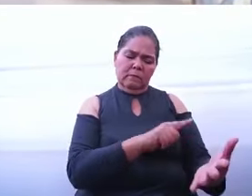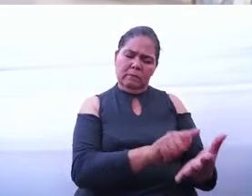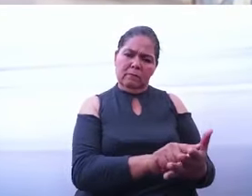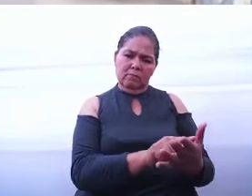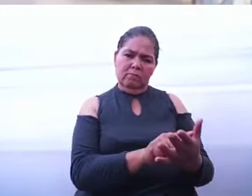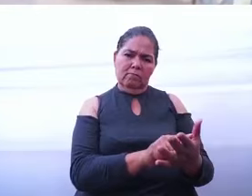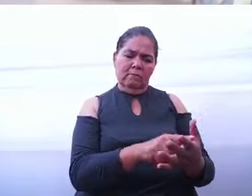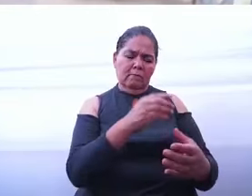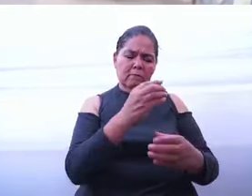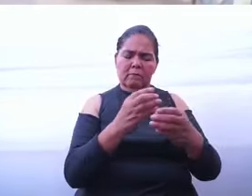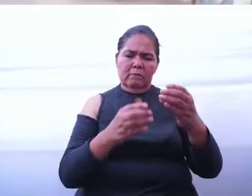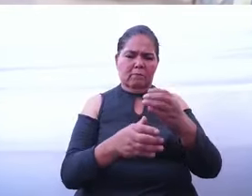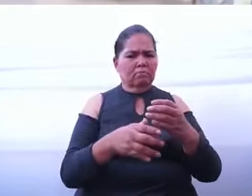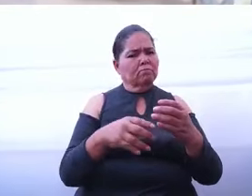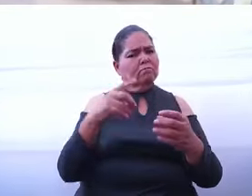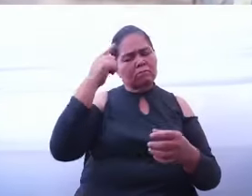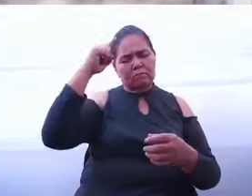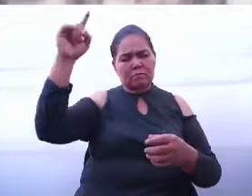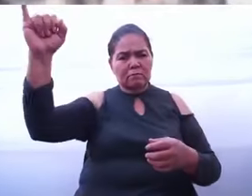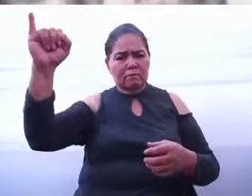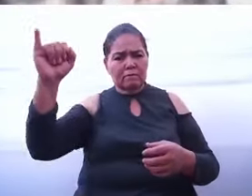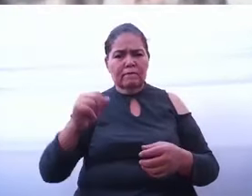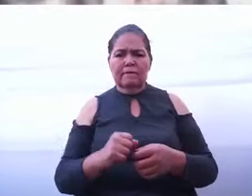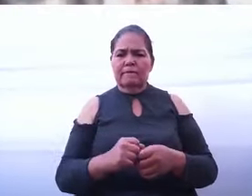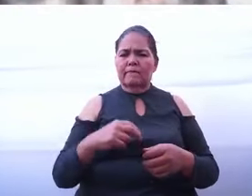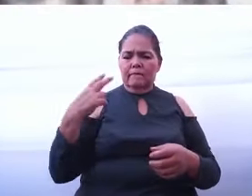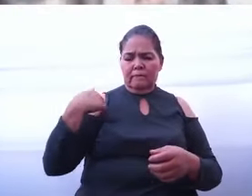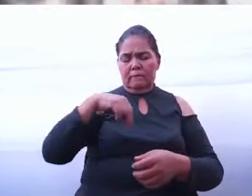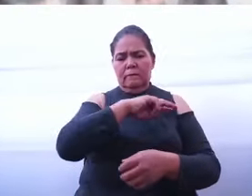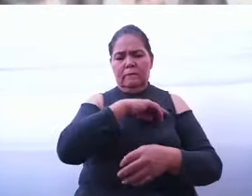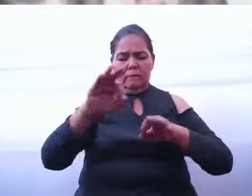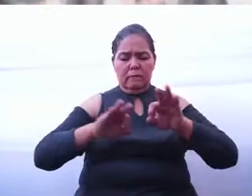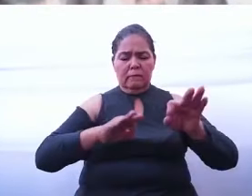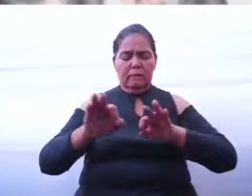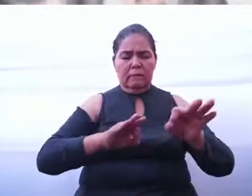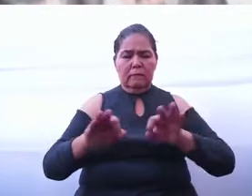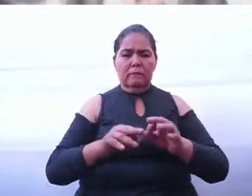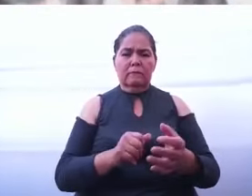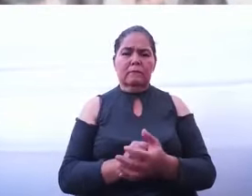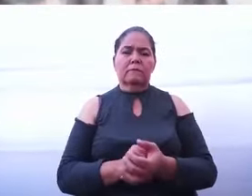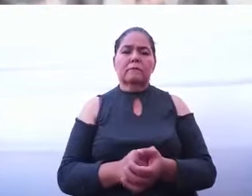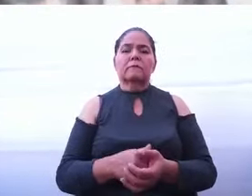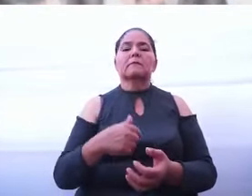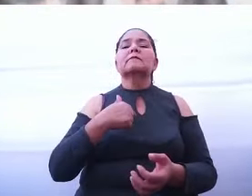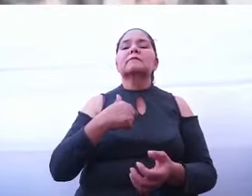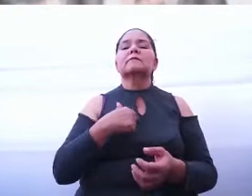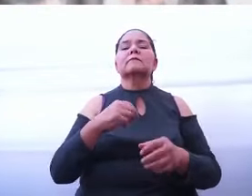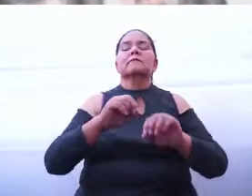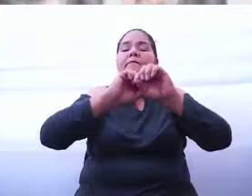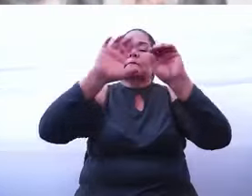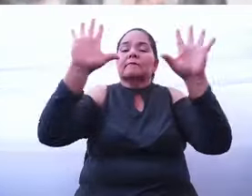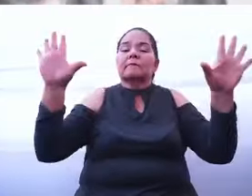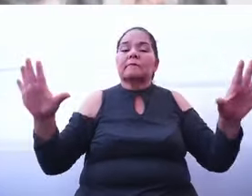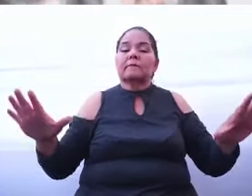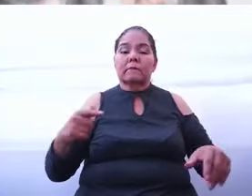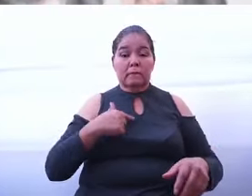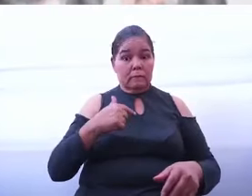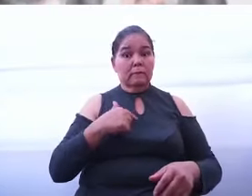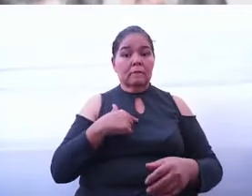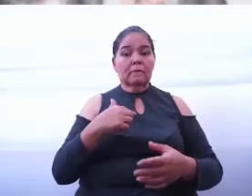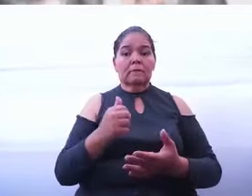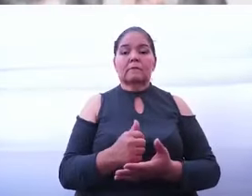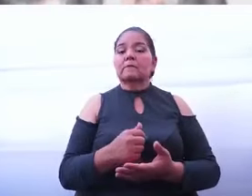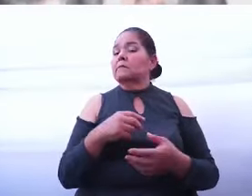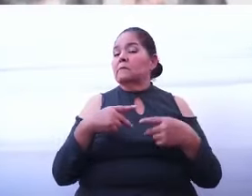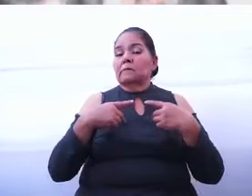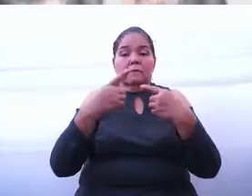que nos permitan darle resultados a nuestra gente. Y yo quiero ser muy clara, el apoyo de su gobernadora no es una